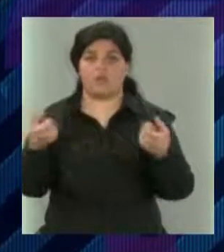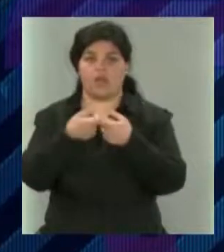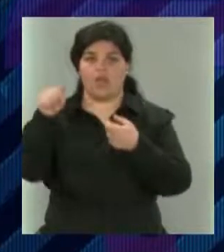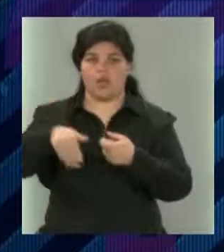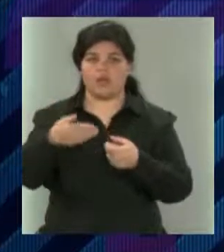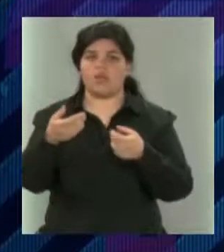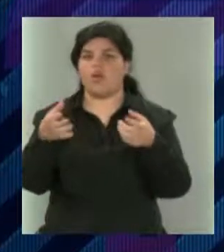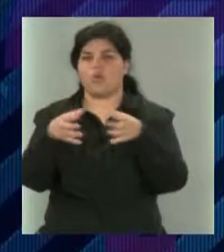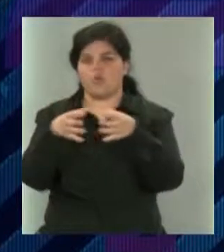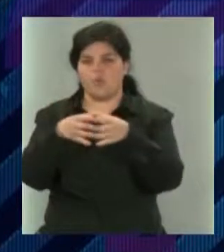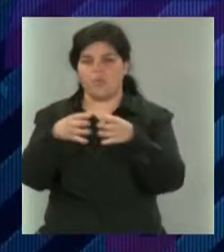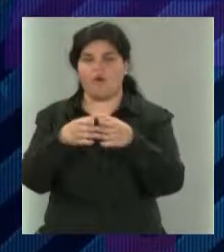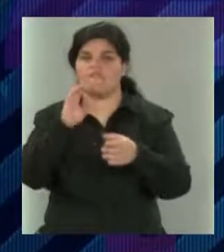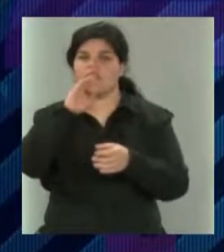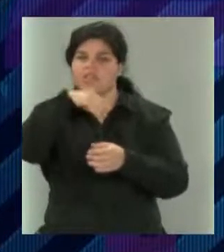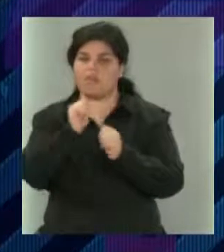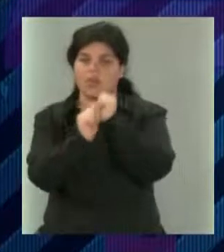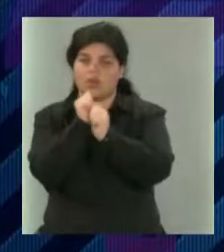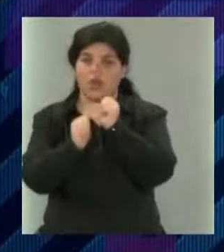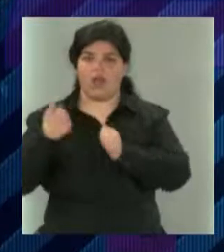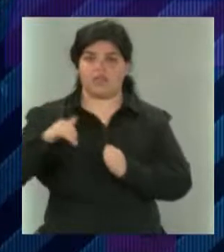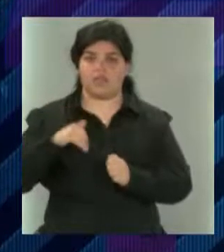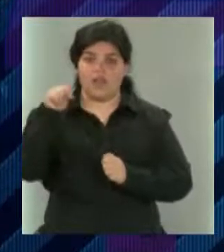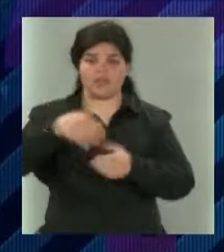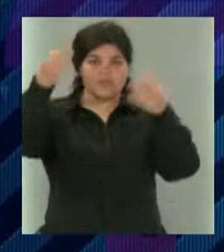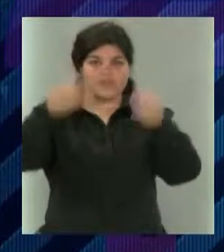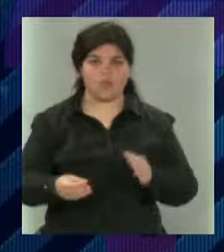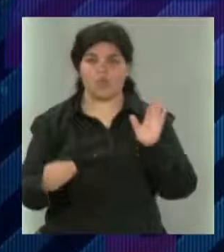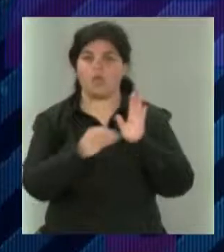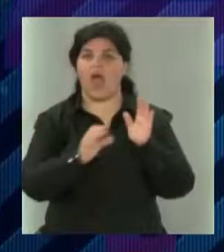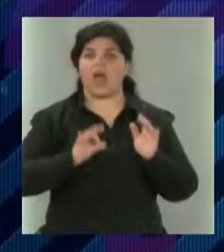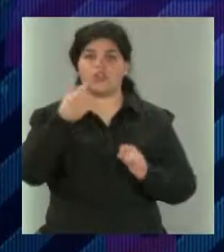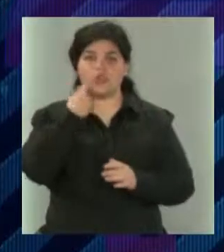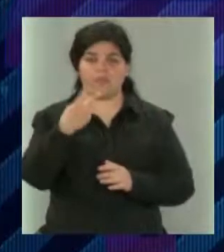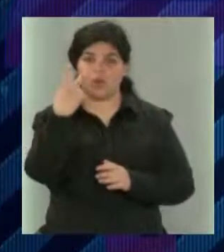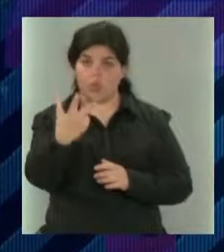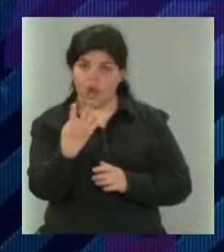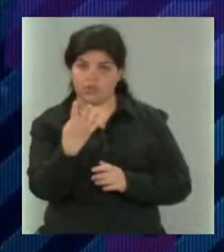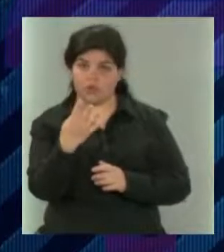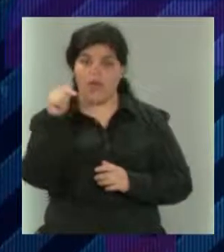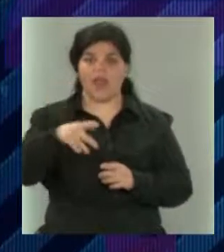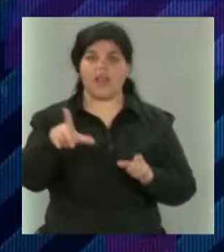Vitivinícola Argentina, y esta unión fue formalizada en el año 2004 mediante la sanción de una ley nacional